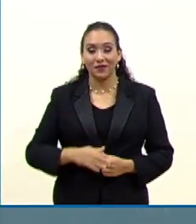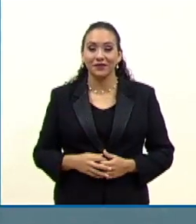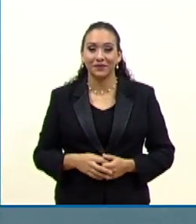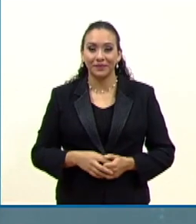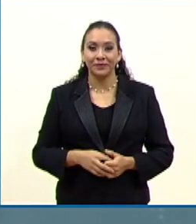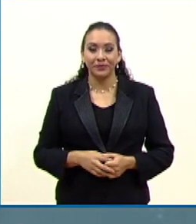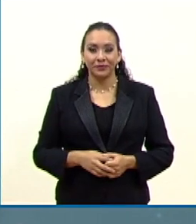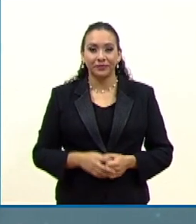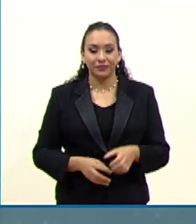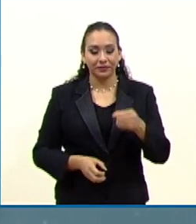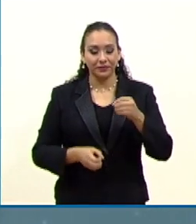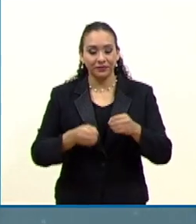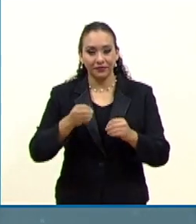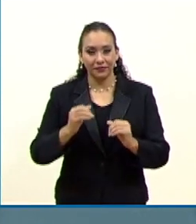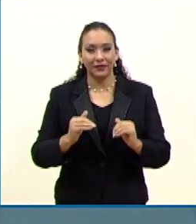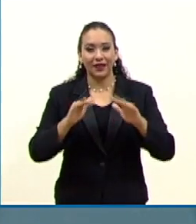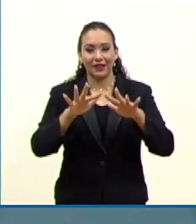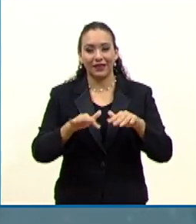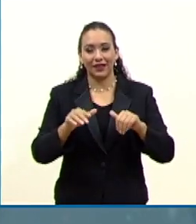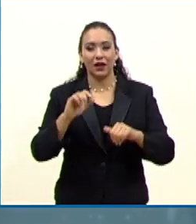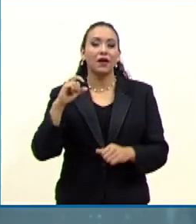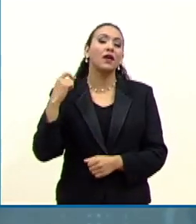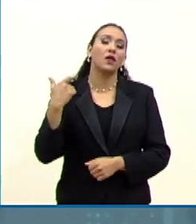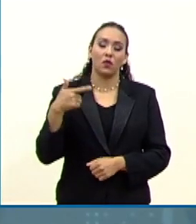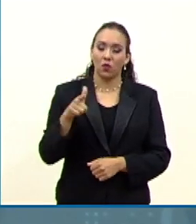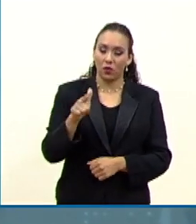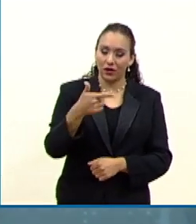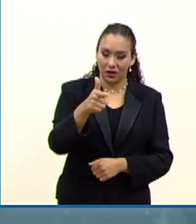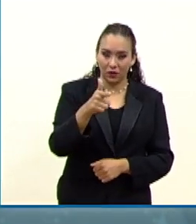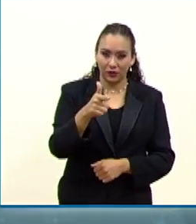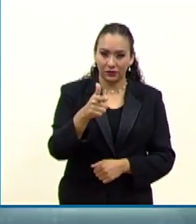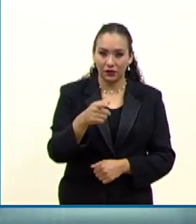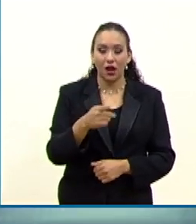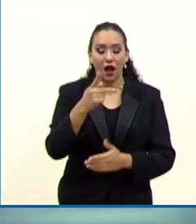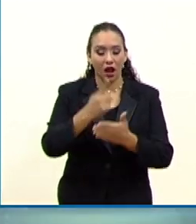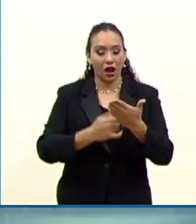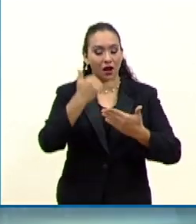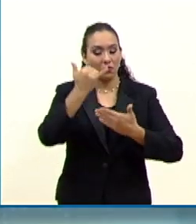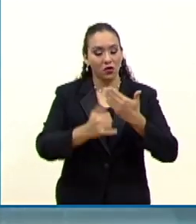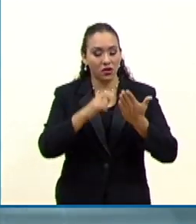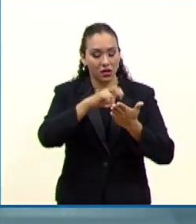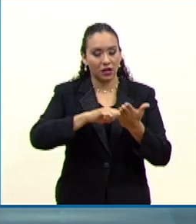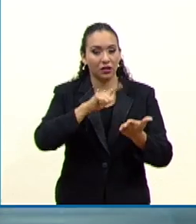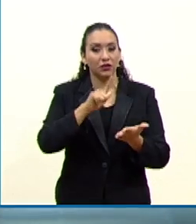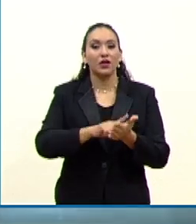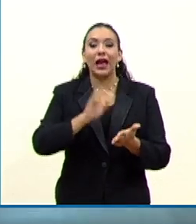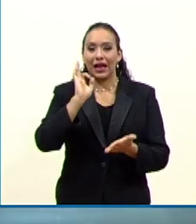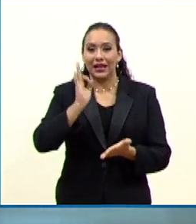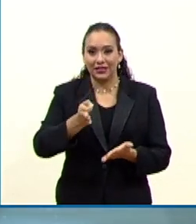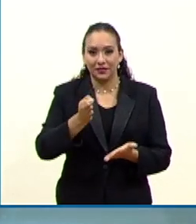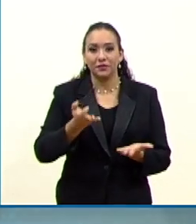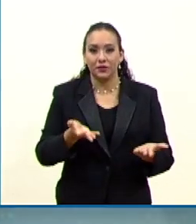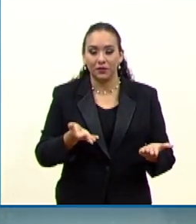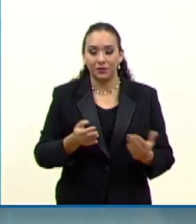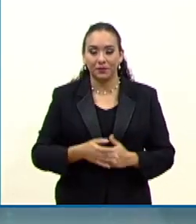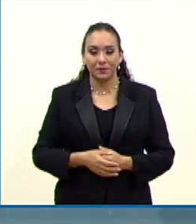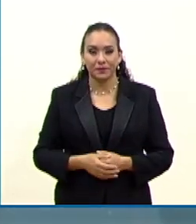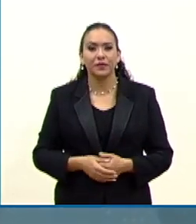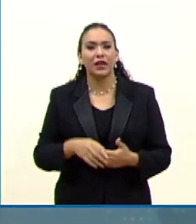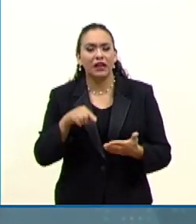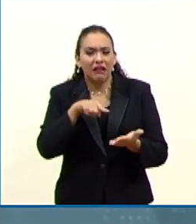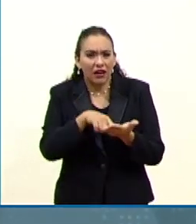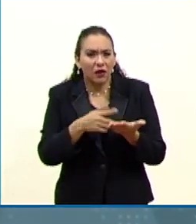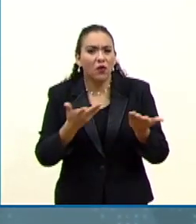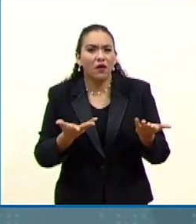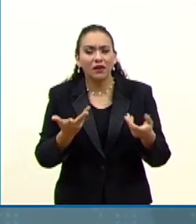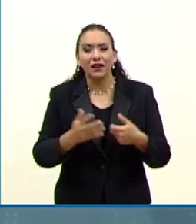El Pleno del Supremo Tribunal de Justicia de Guanajuato aprobó el proyecto de reforma a la Ley Orgánica del Poder Judicial Local, que permite